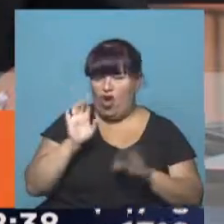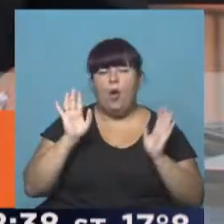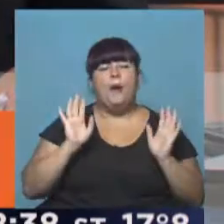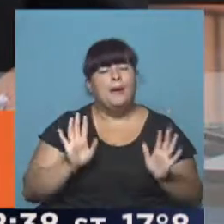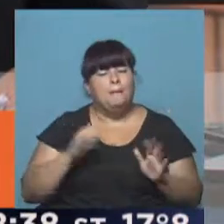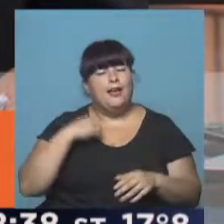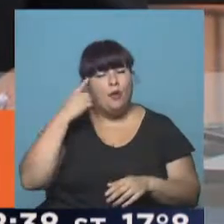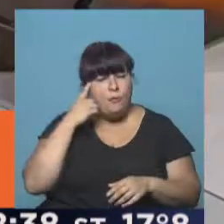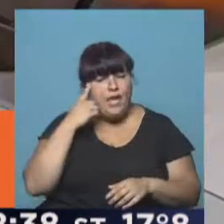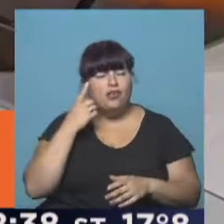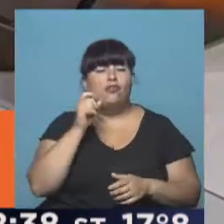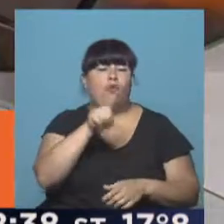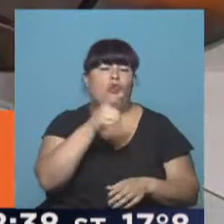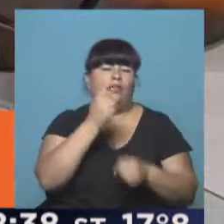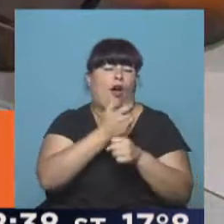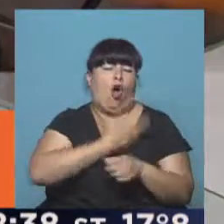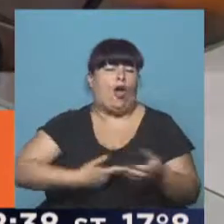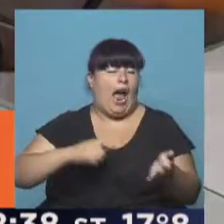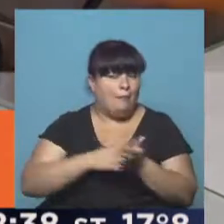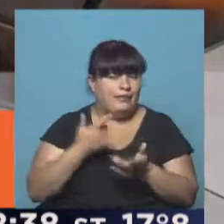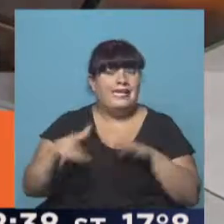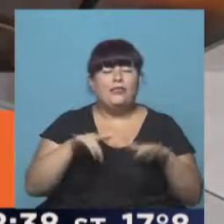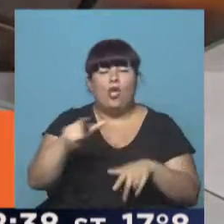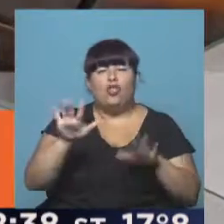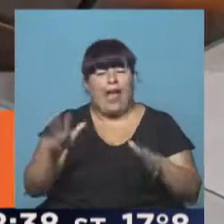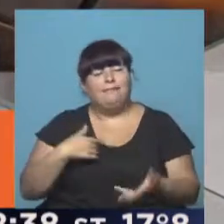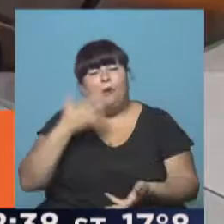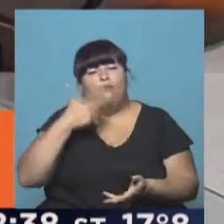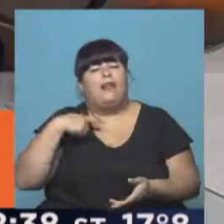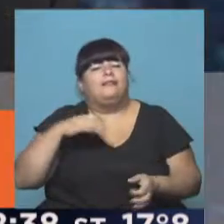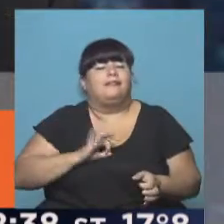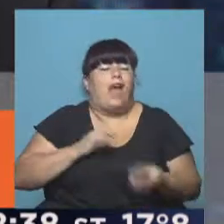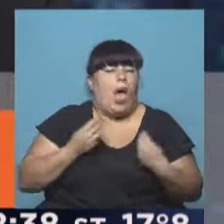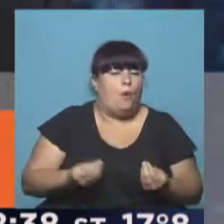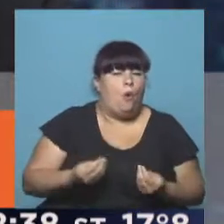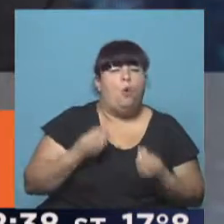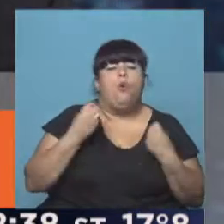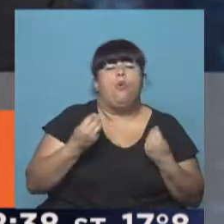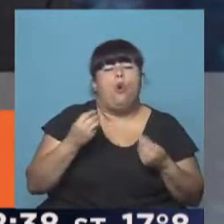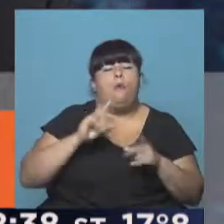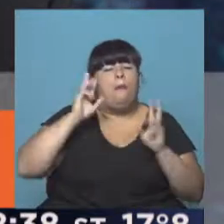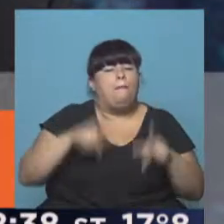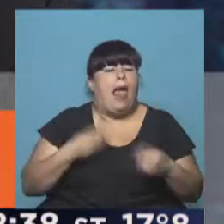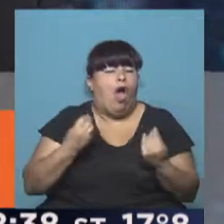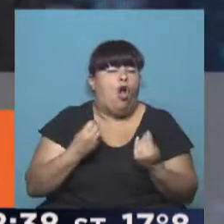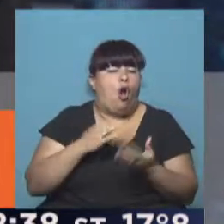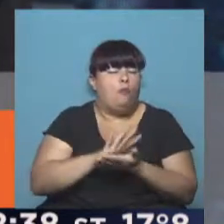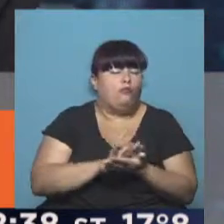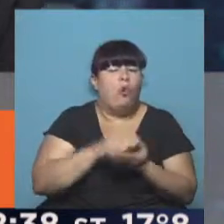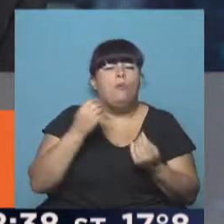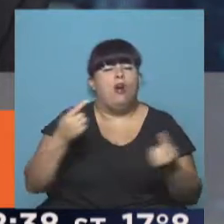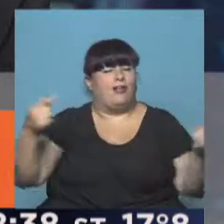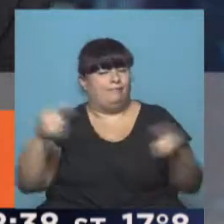me parece que como funcionario del gobierno de la ciudad ante una situación como ésta nos gustaría saber cuál es la política cómo se desarrollará por qué se